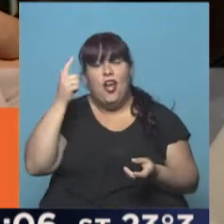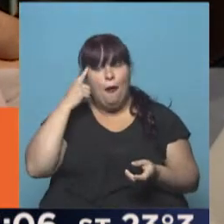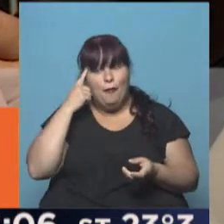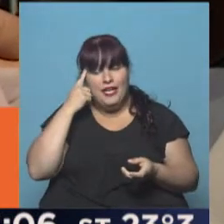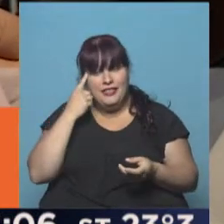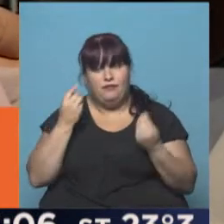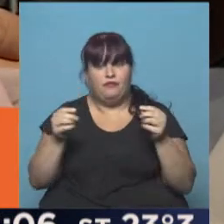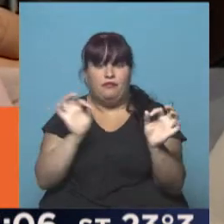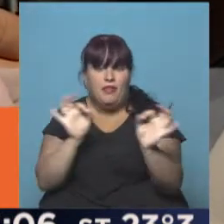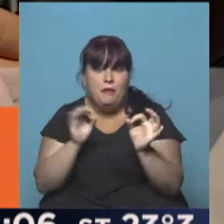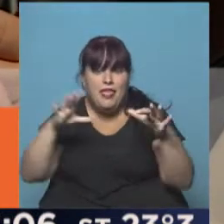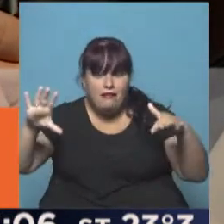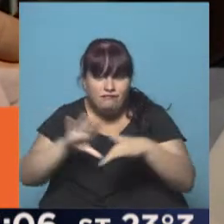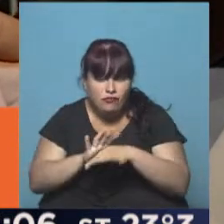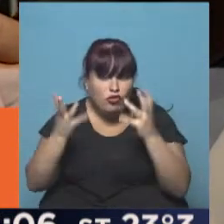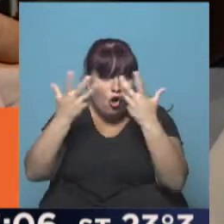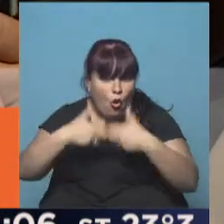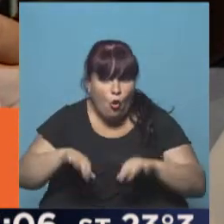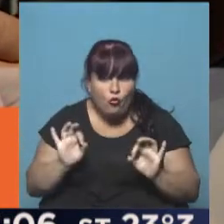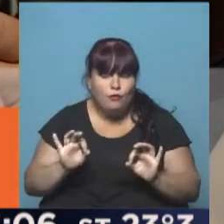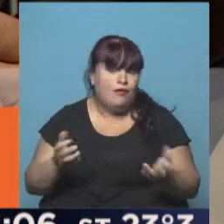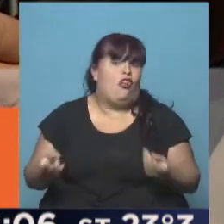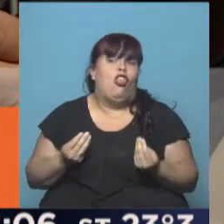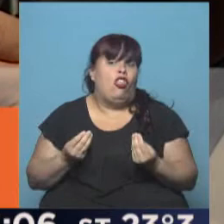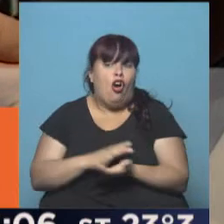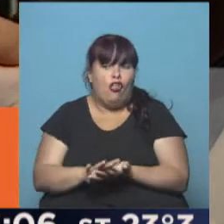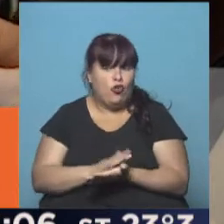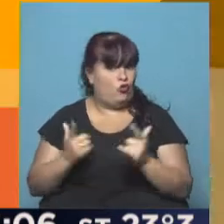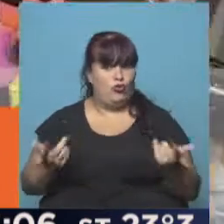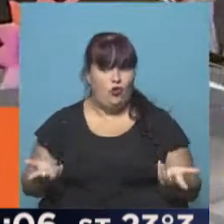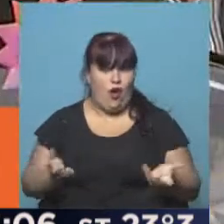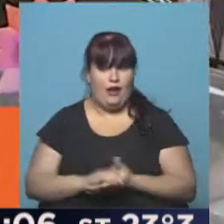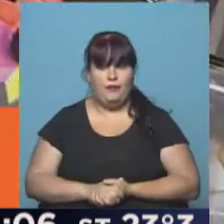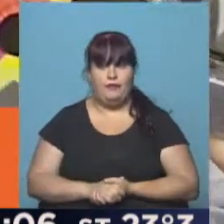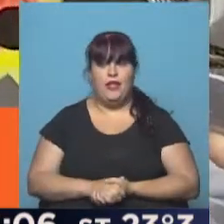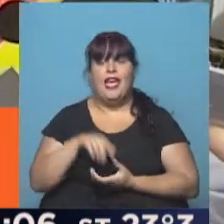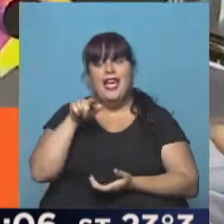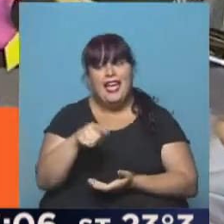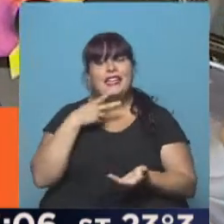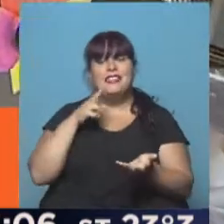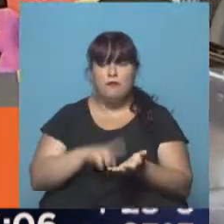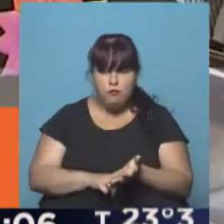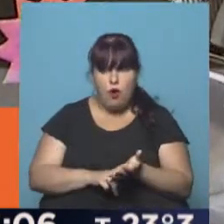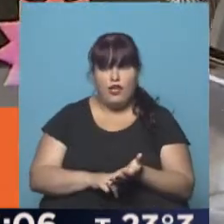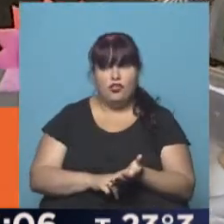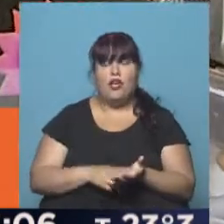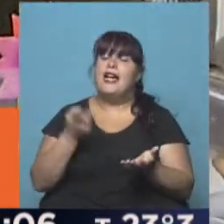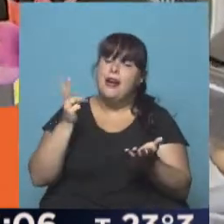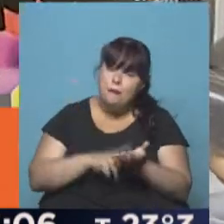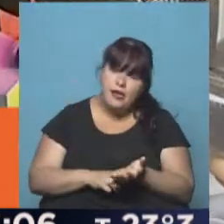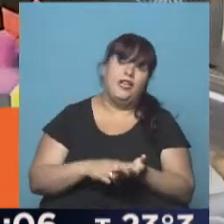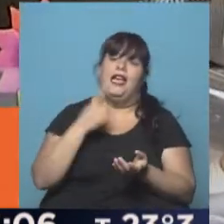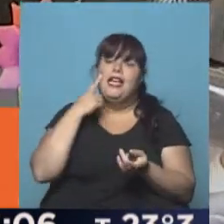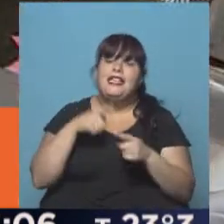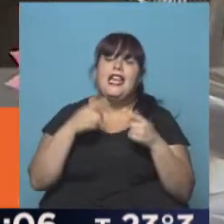pensamos en la ecuación de manera integral, ¿dónde está la solución? Este impuesto, que vuelvo a repetir, que tiene que